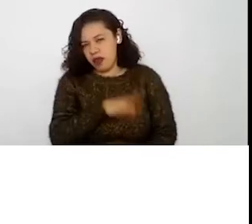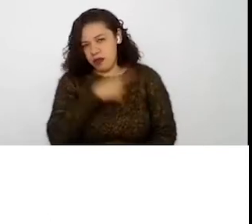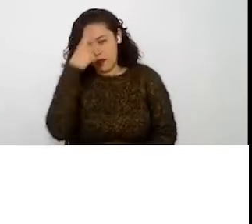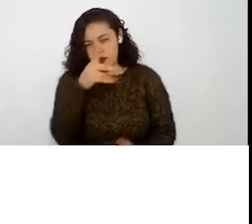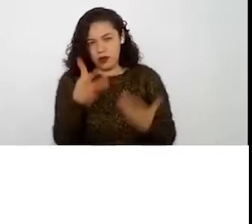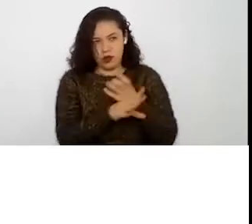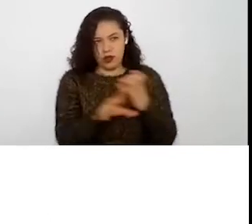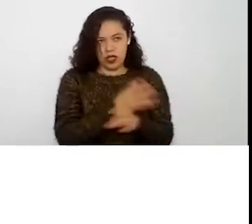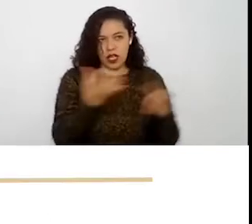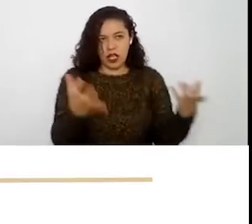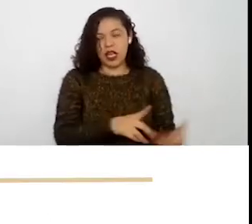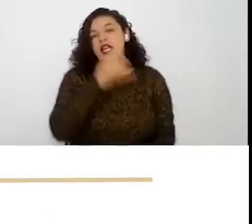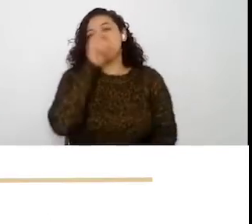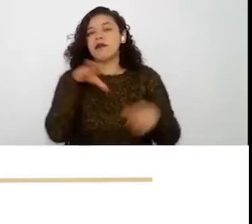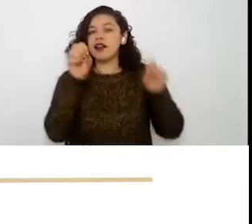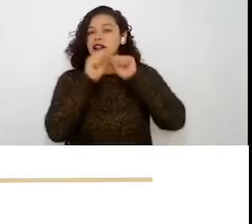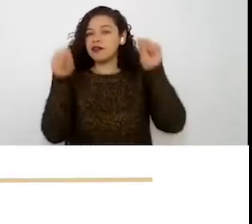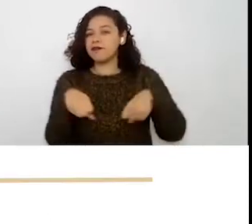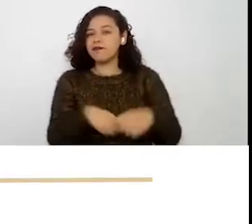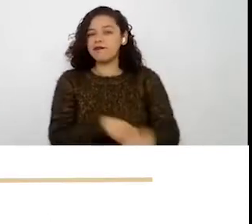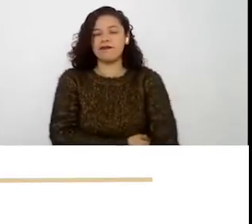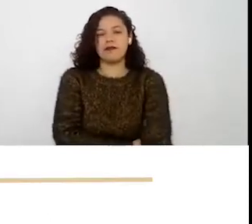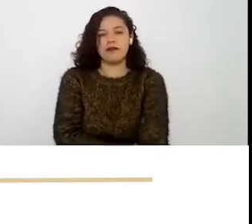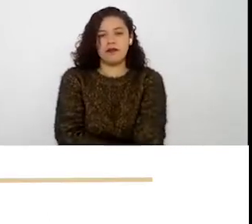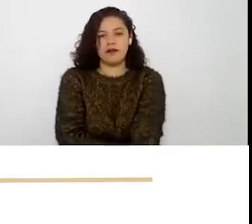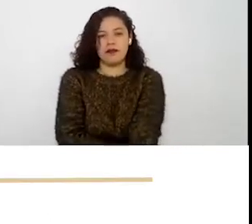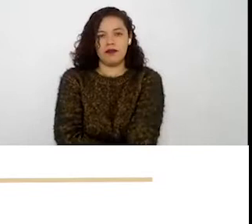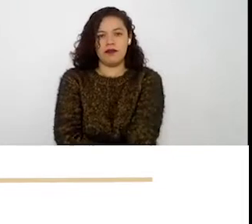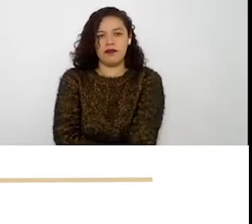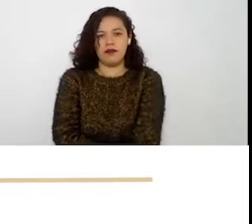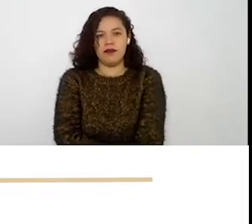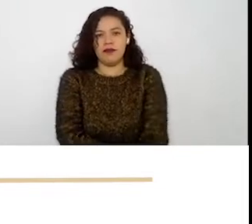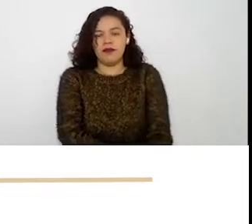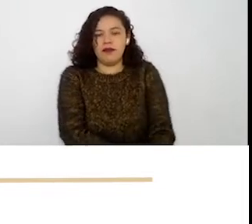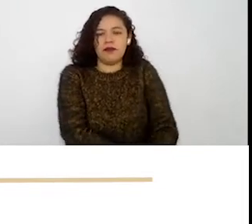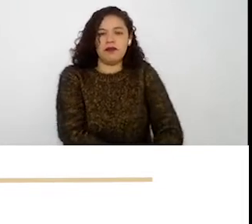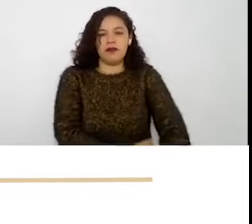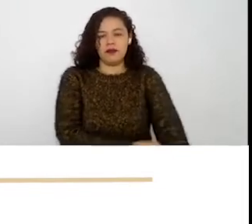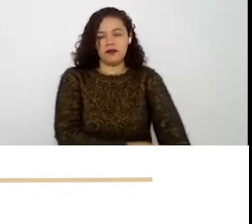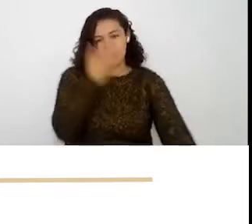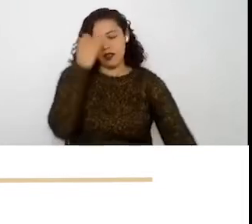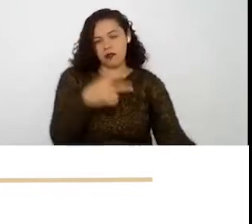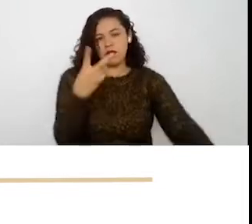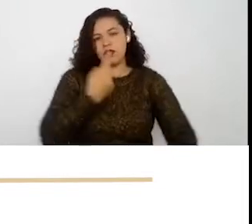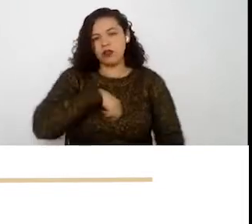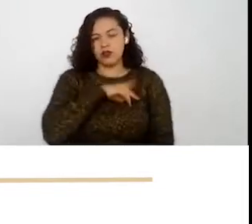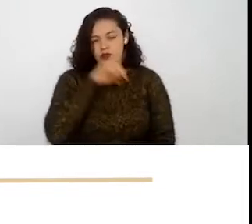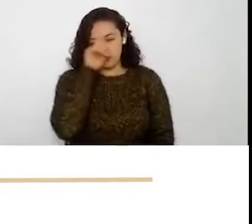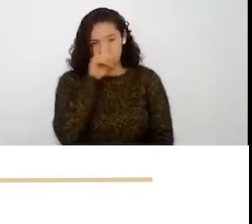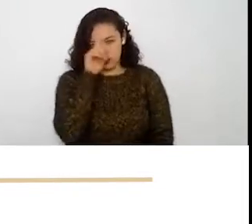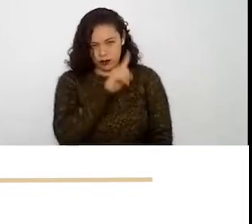como en el sistema la etapa 2 Nosotros le sugerimos Y esta es una sugerencia